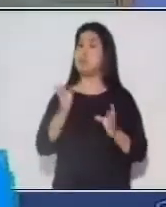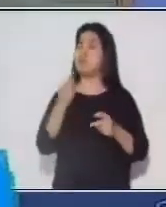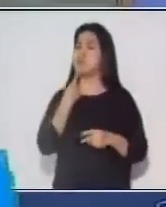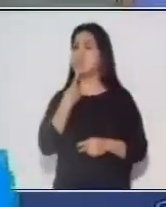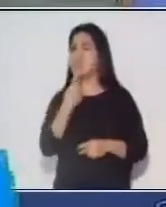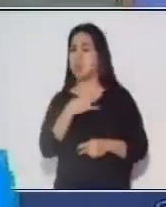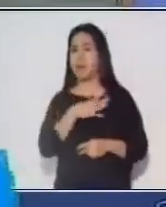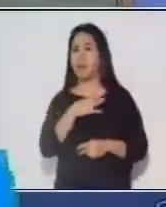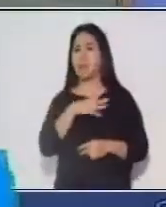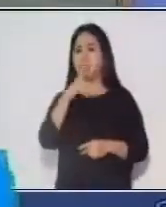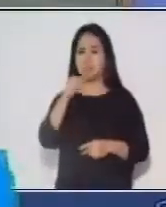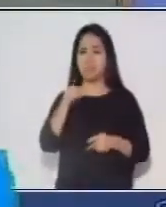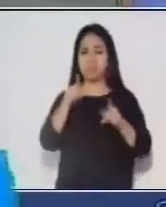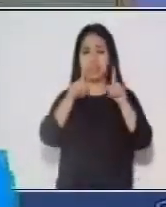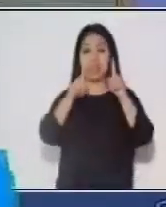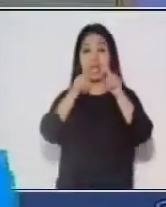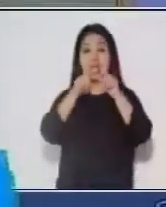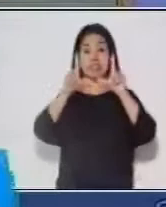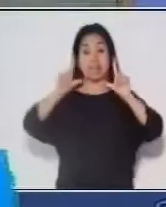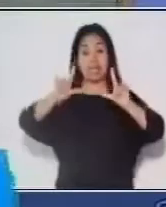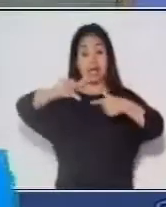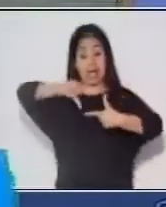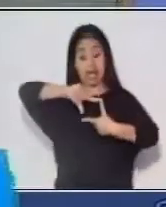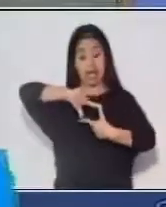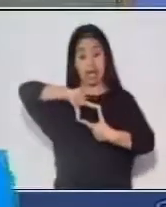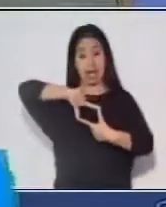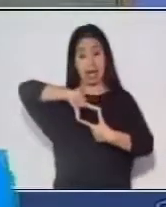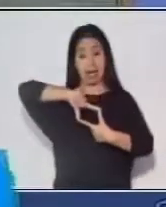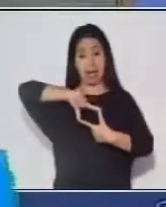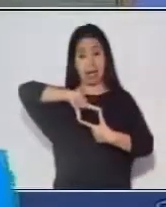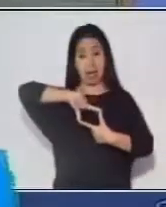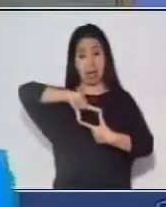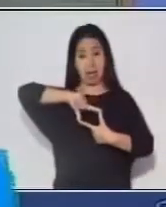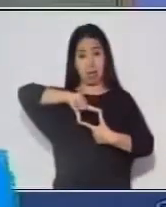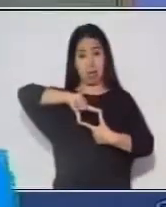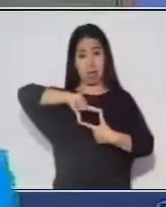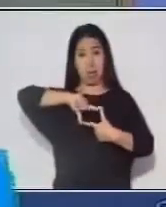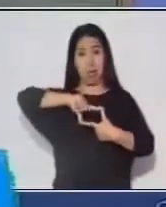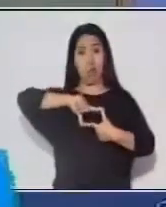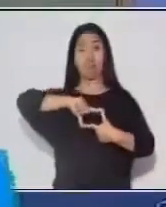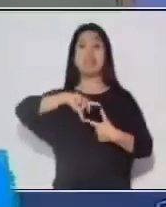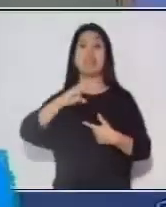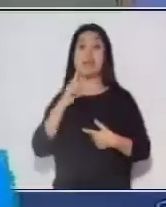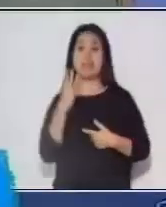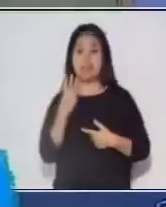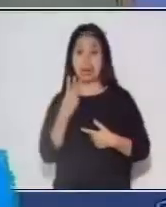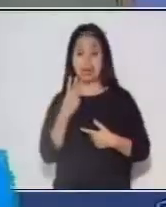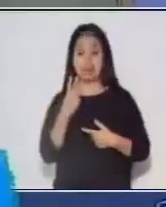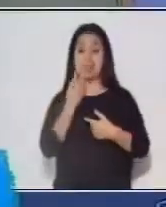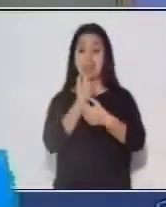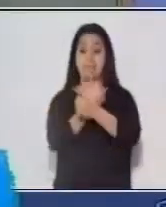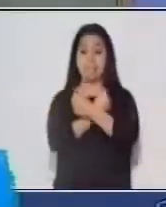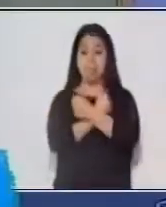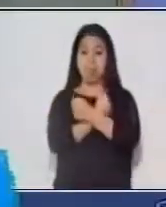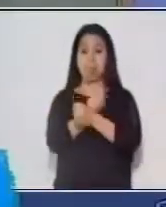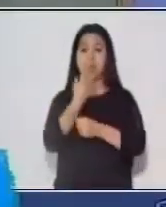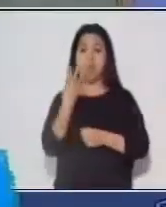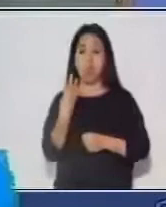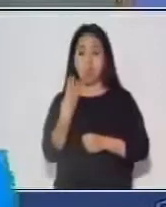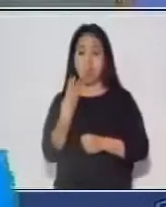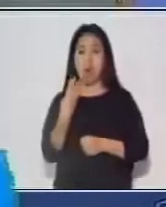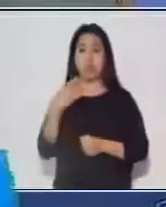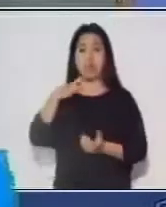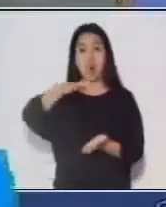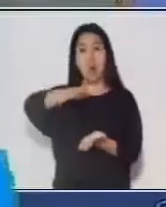tenemos este rectángulo de 3 por 4 pies de longitud. Lo que necesitamos